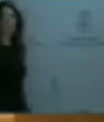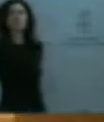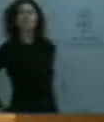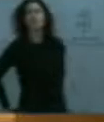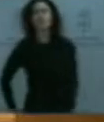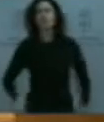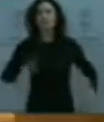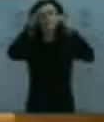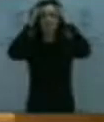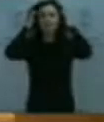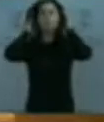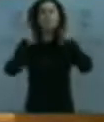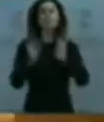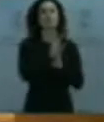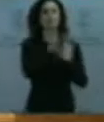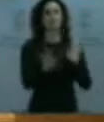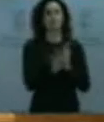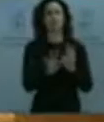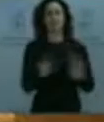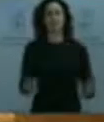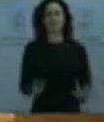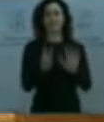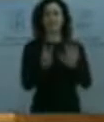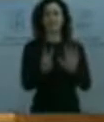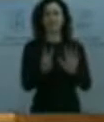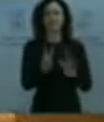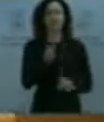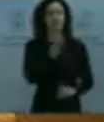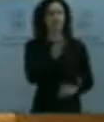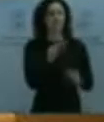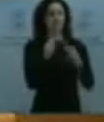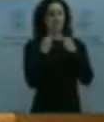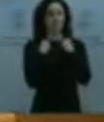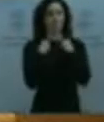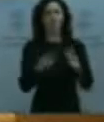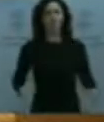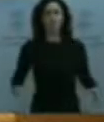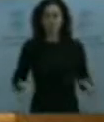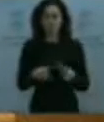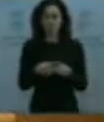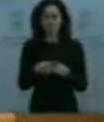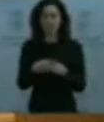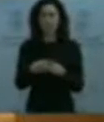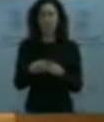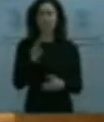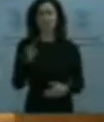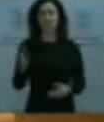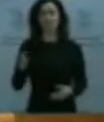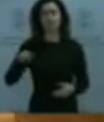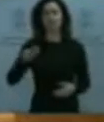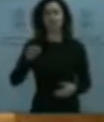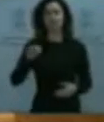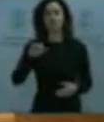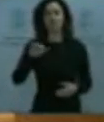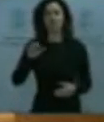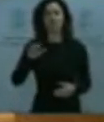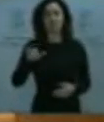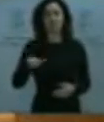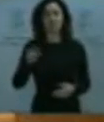Número 7. Pregunta del diputado del Grupo Parlamentario Popular, don Matías Rodríguez Feito, al Consejo de Gobierno. Señor Rodríguez